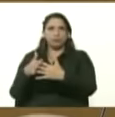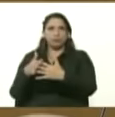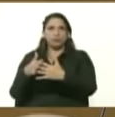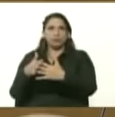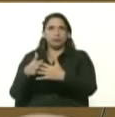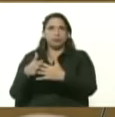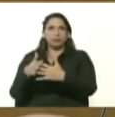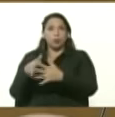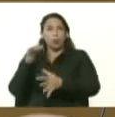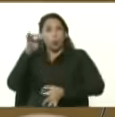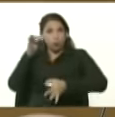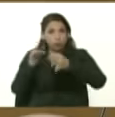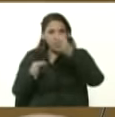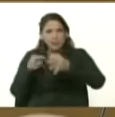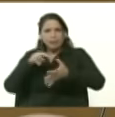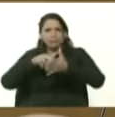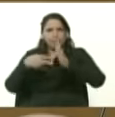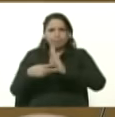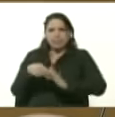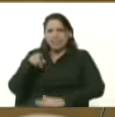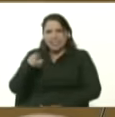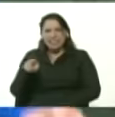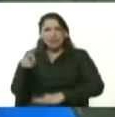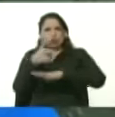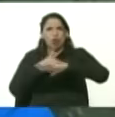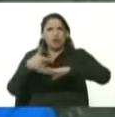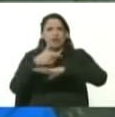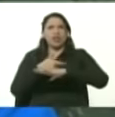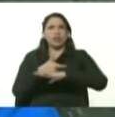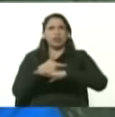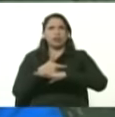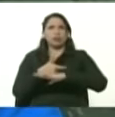Es justamente este gobierno que nos juzga,